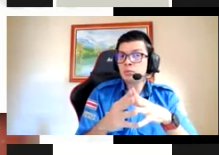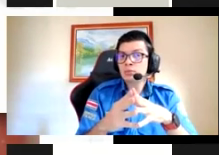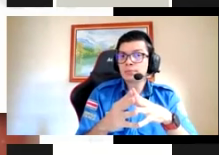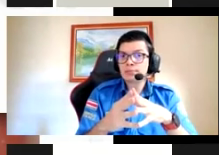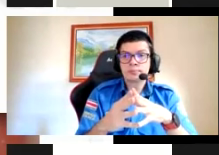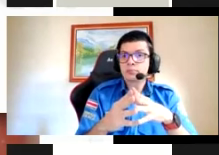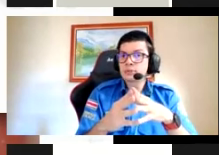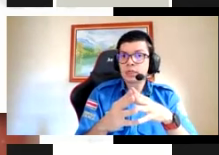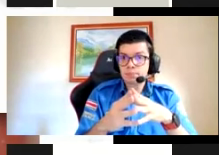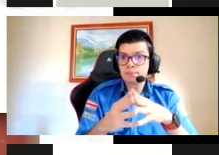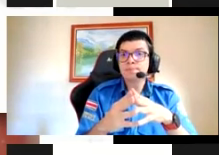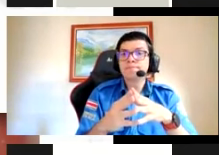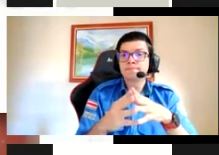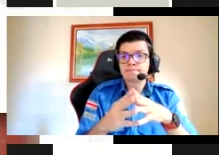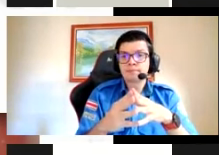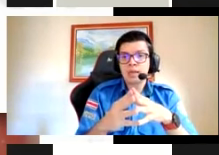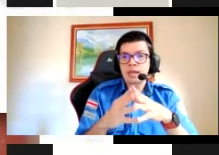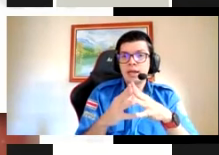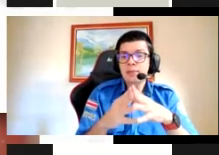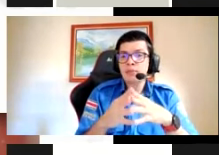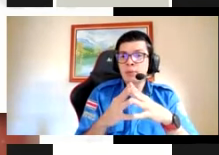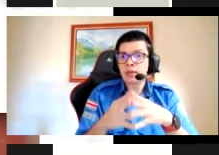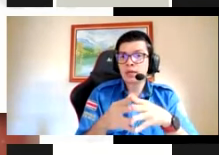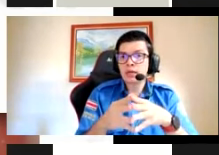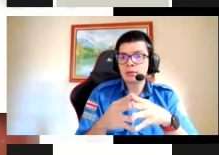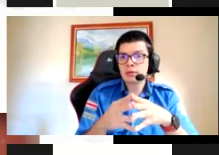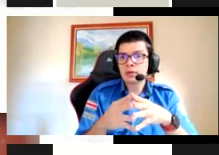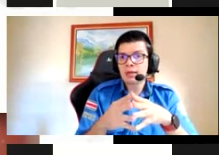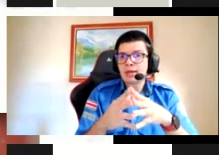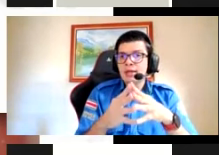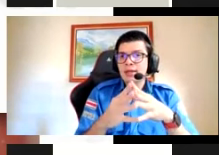mismo? Sí, es la misma manguera.